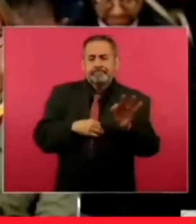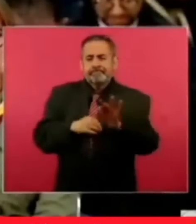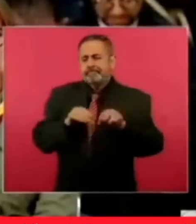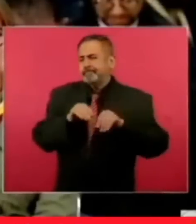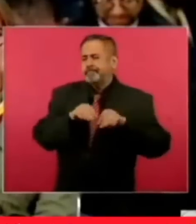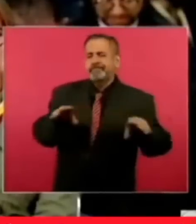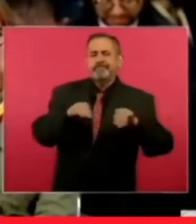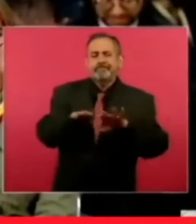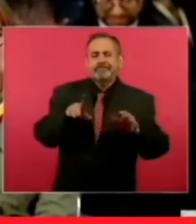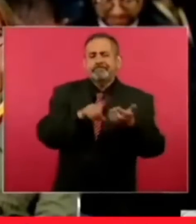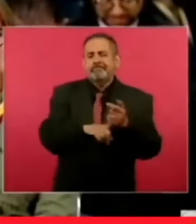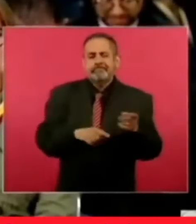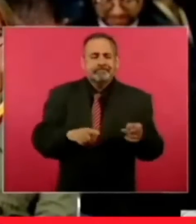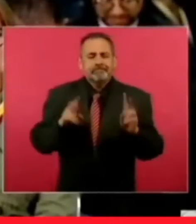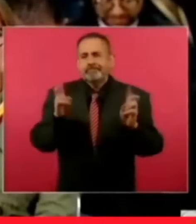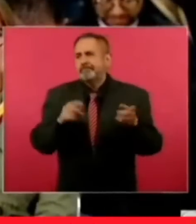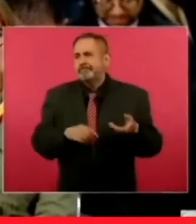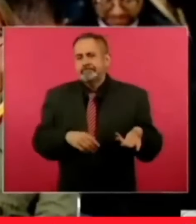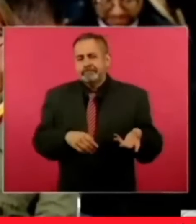todas estas